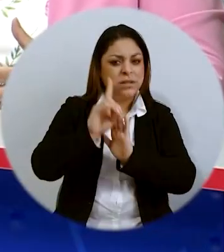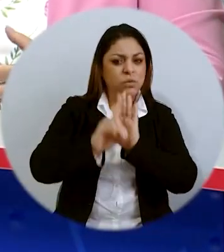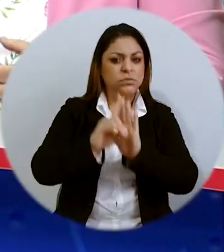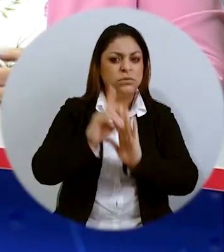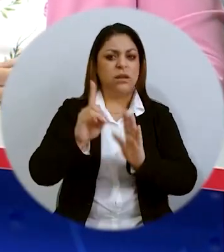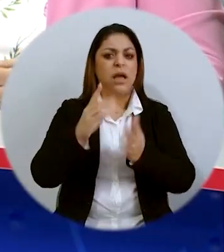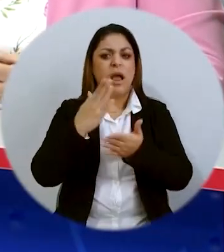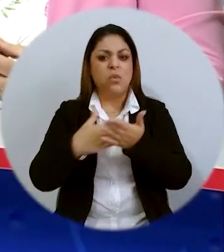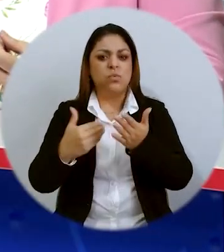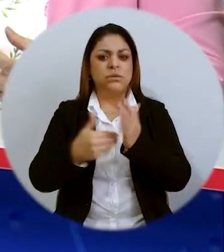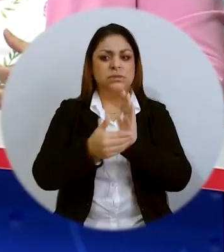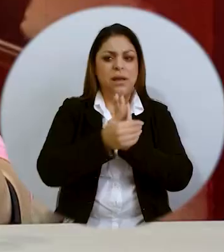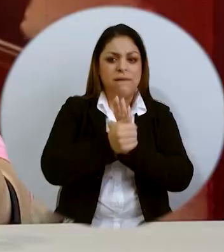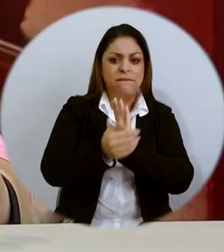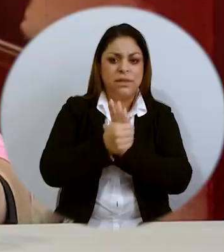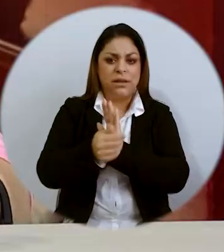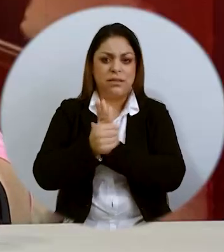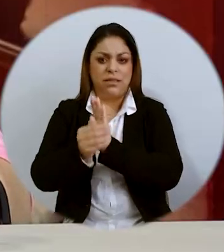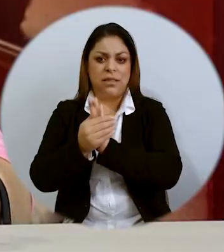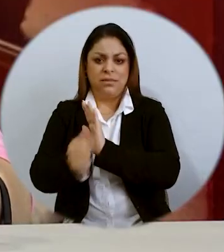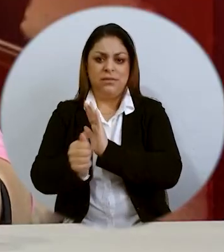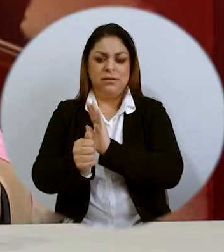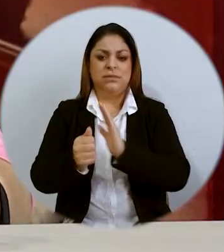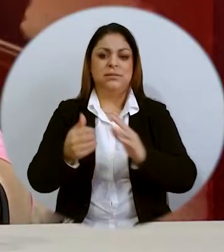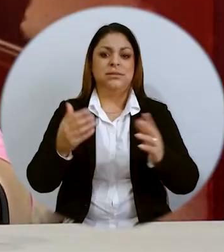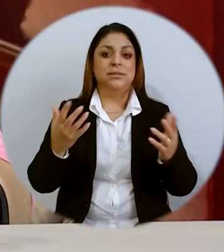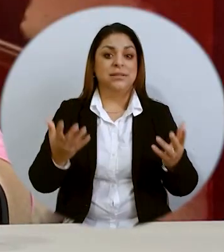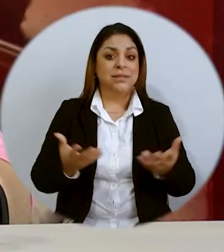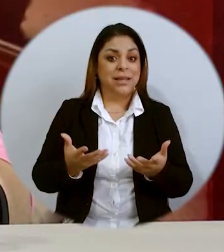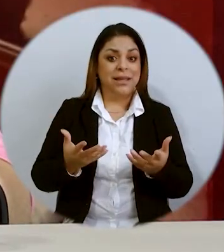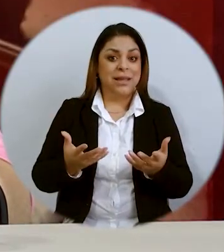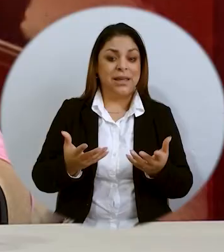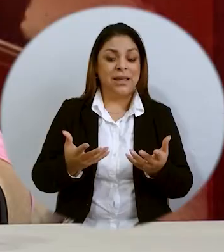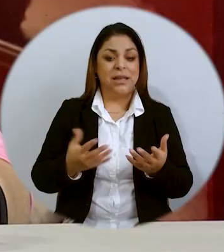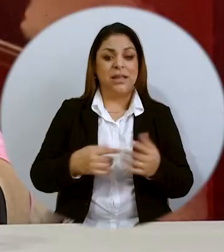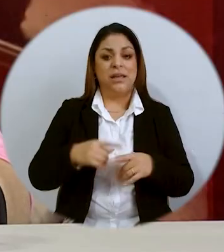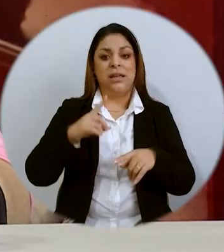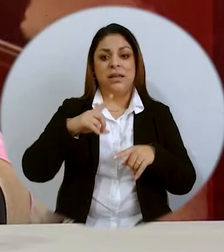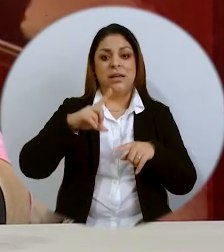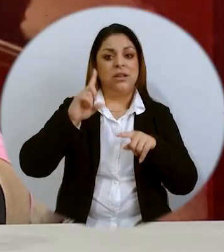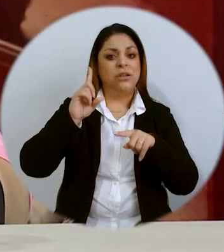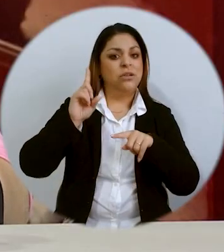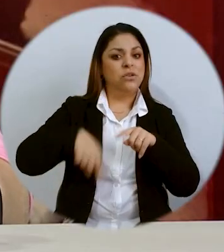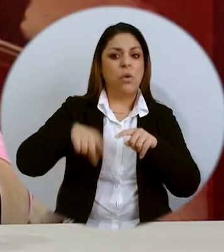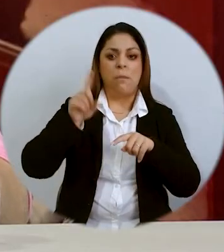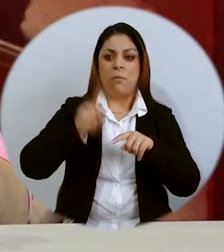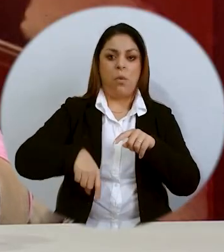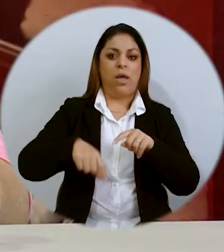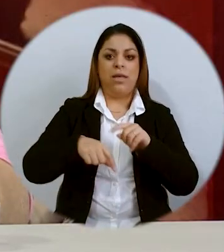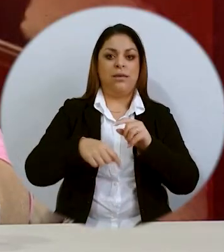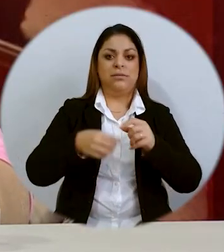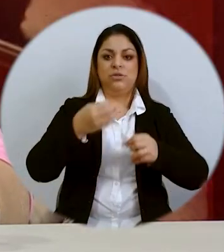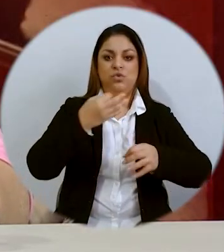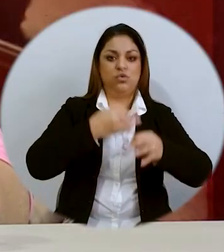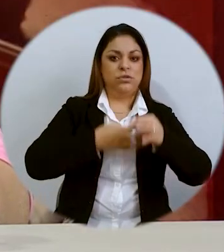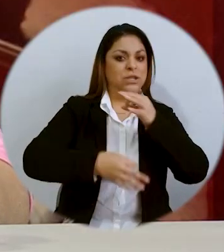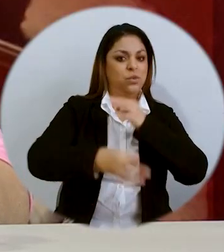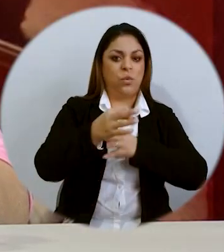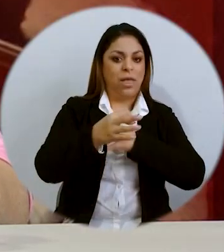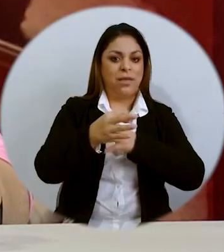serie de habilidades que no pueden ser